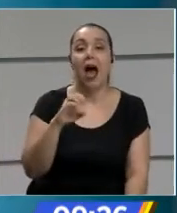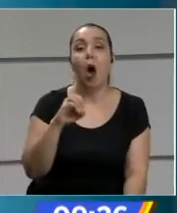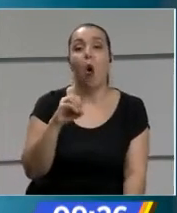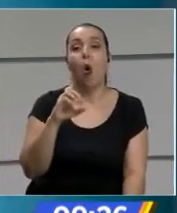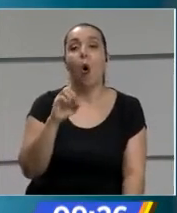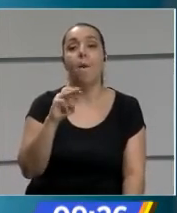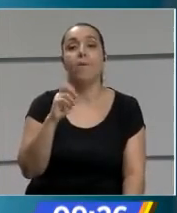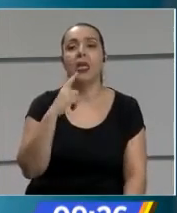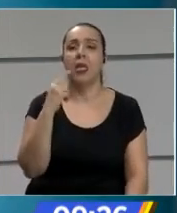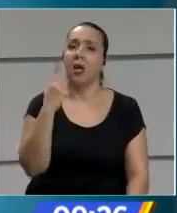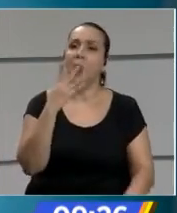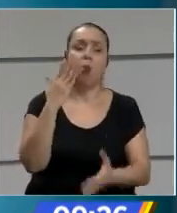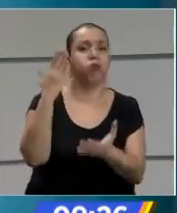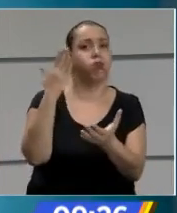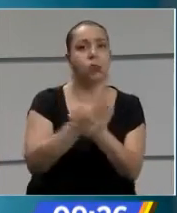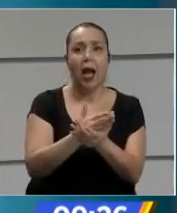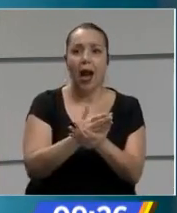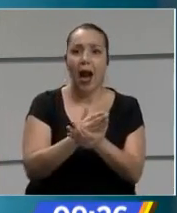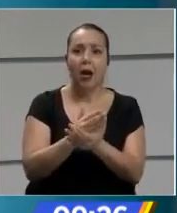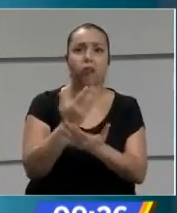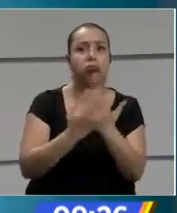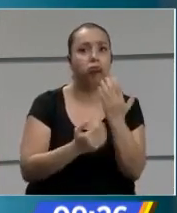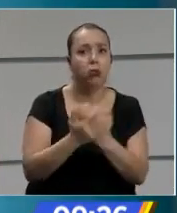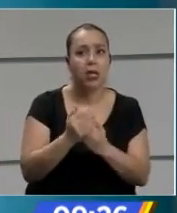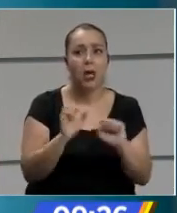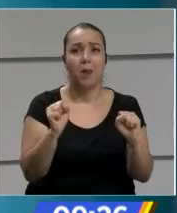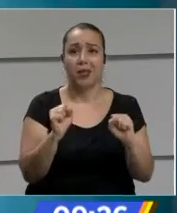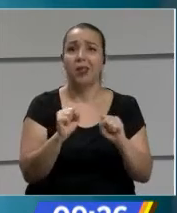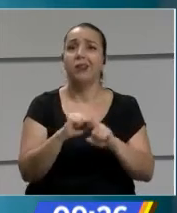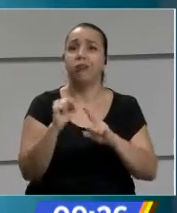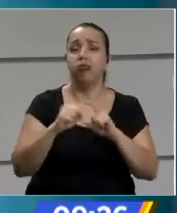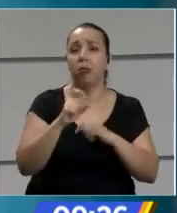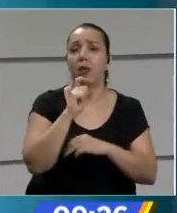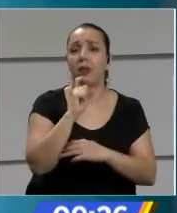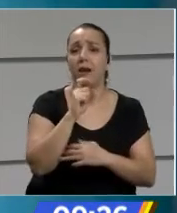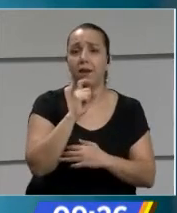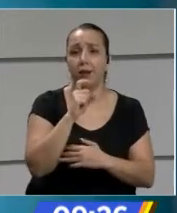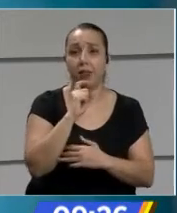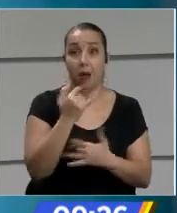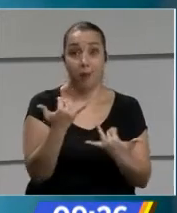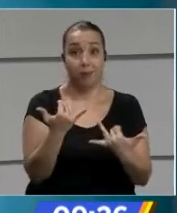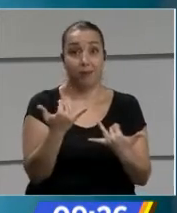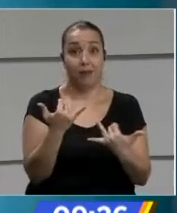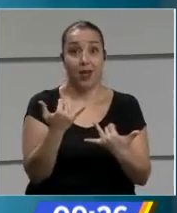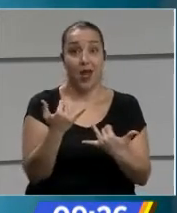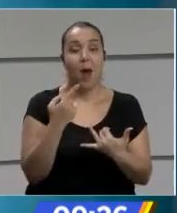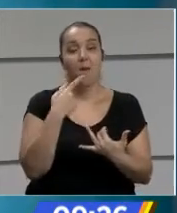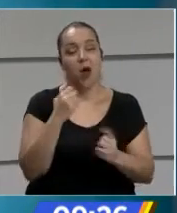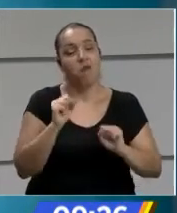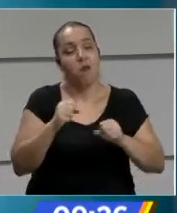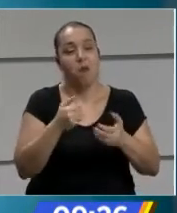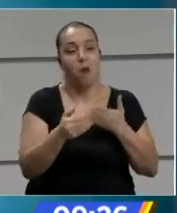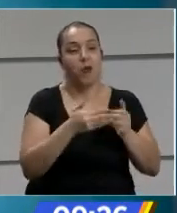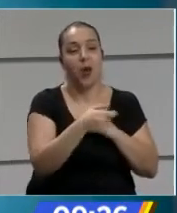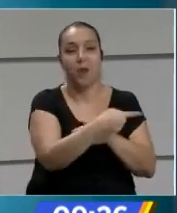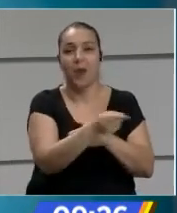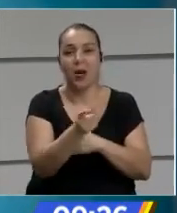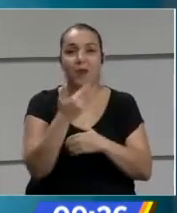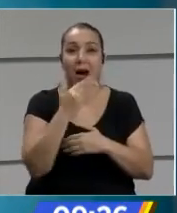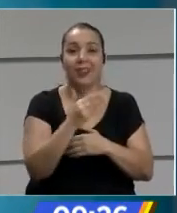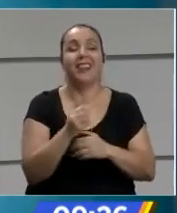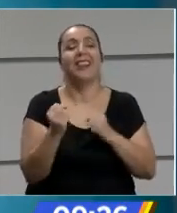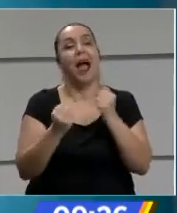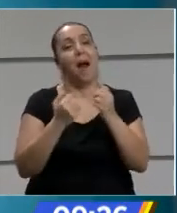que el arte no se haya detenido a pesar de estos momentos tan difíciles que estamos viviendo! Pero bueno, al mal tiempo, buena cara. Y qué mejor